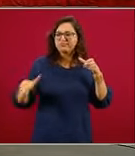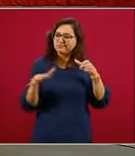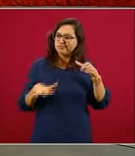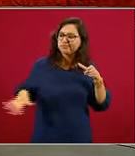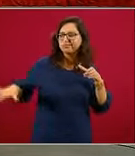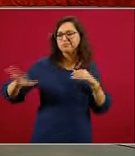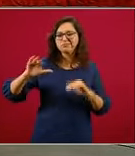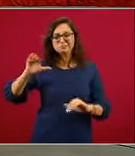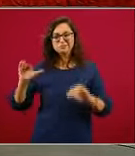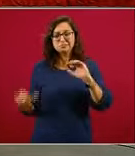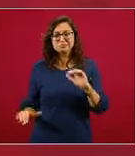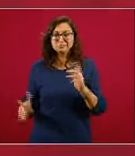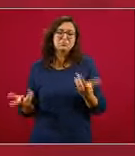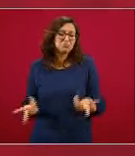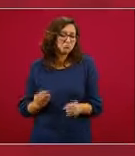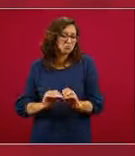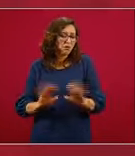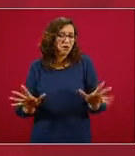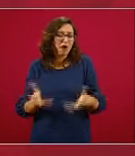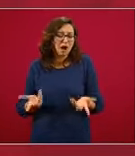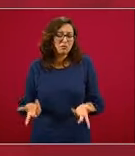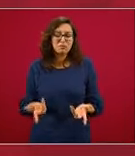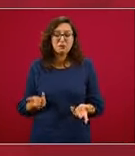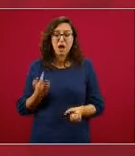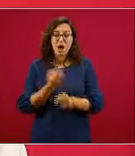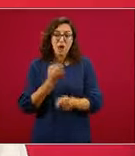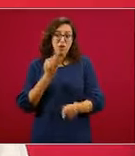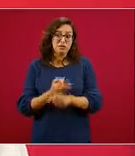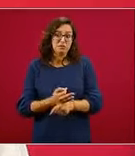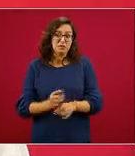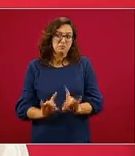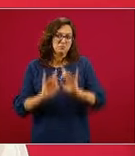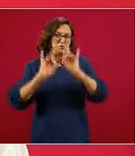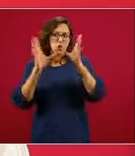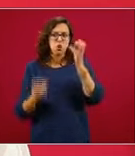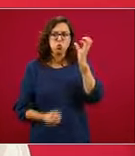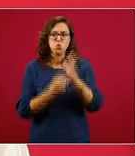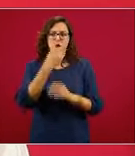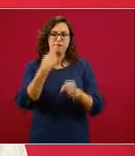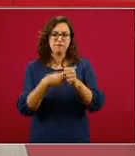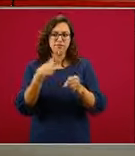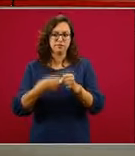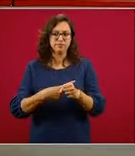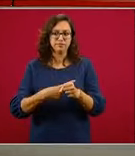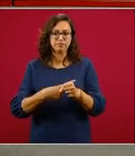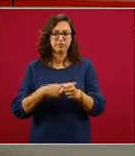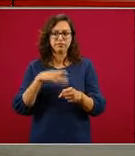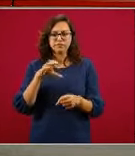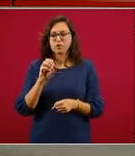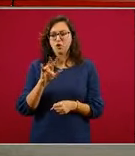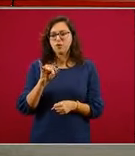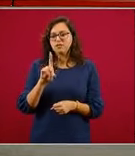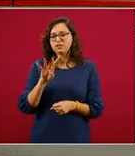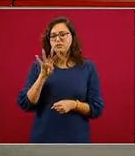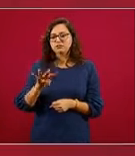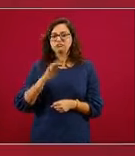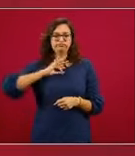no es sorprendente que también en una enfermedad emergente de interés epidémico, como es